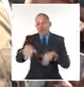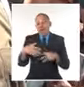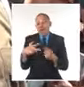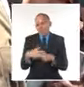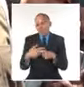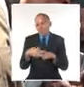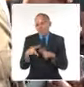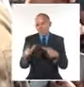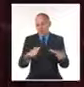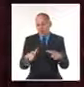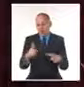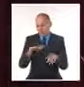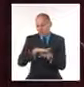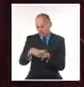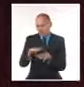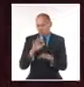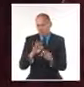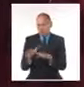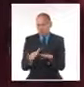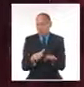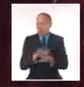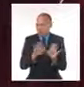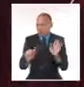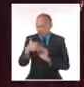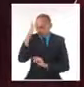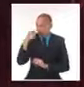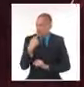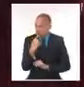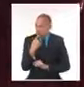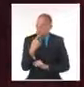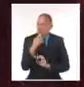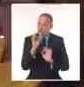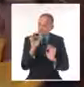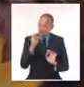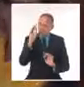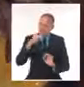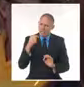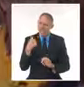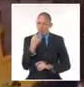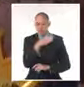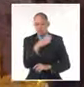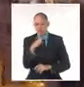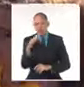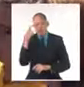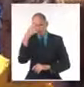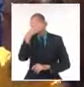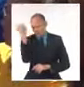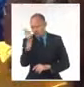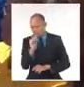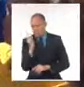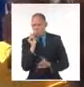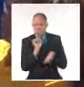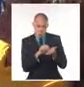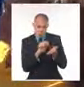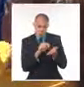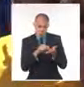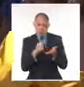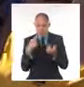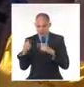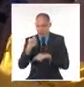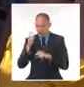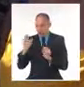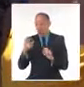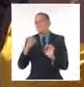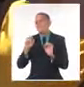dignatario apuntó que se lleva los temas en las inversiones de los lugares visitados para discutirlos con el Ministerio de la Industria